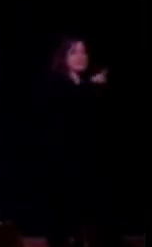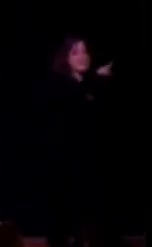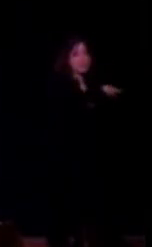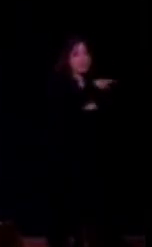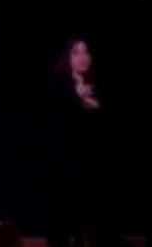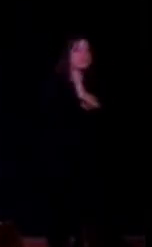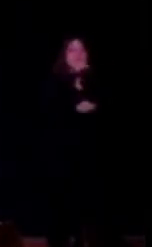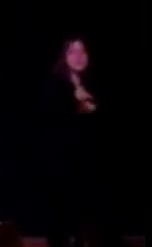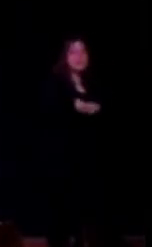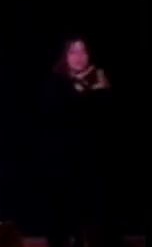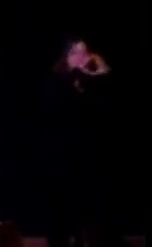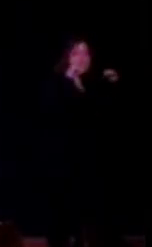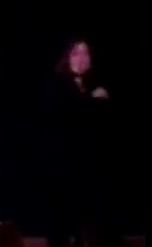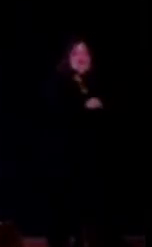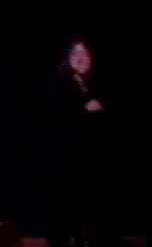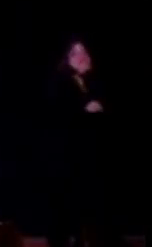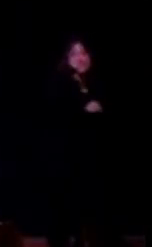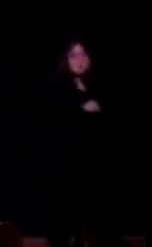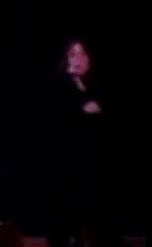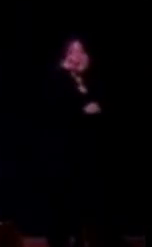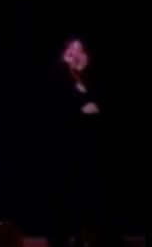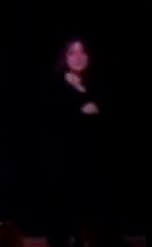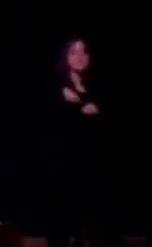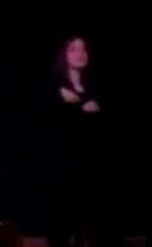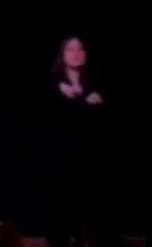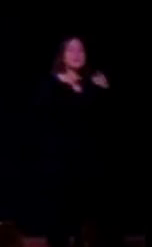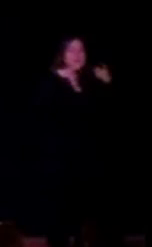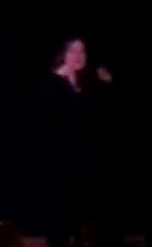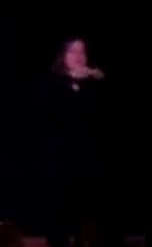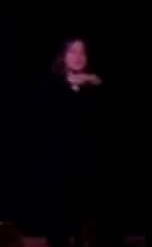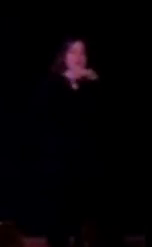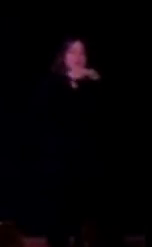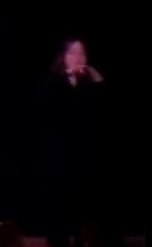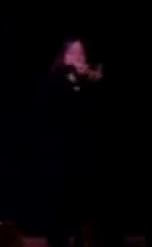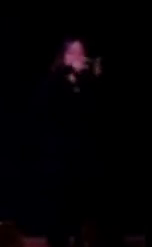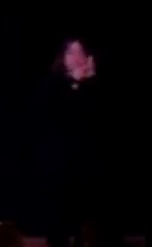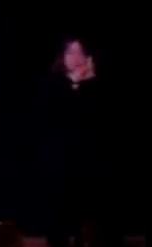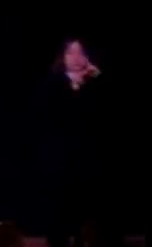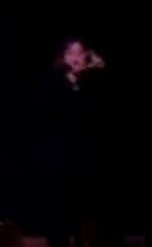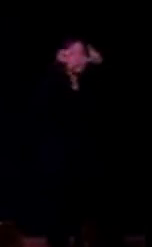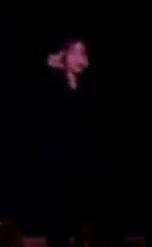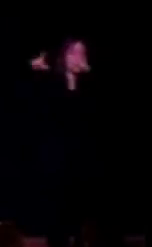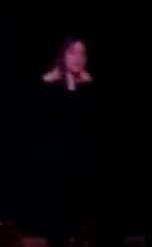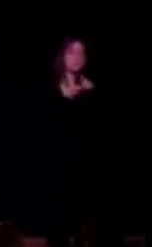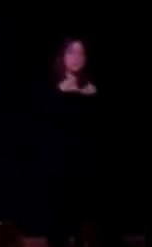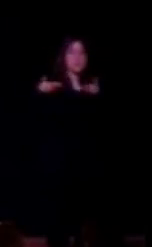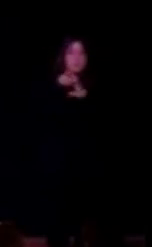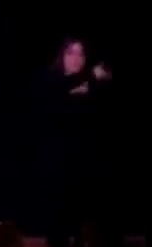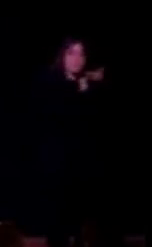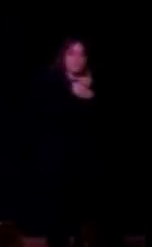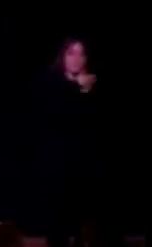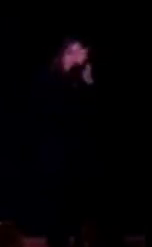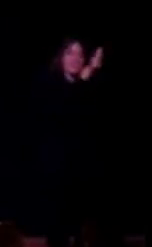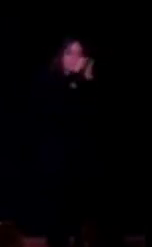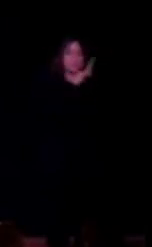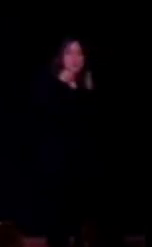los equipos técnicos de las entidades nos pueden aportar informaciones relevantes e interesantes lo